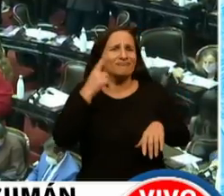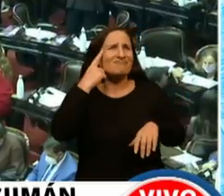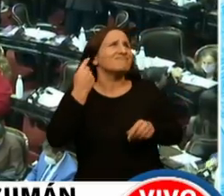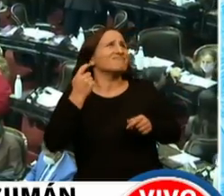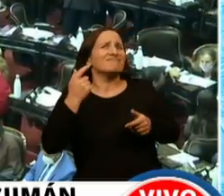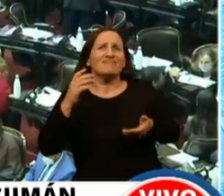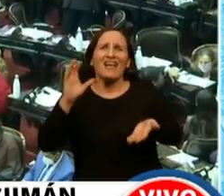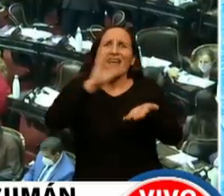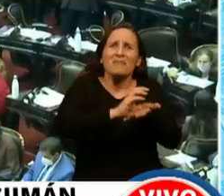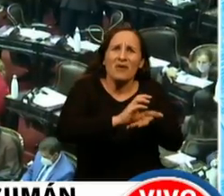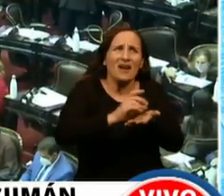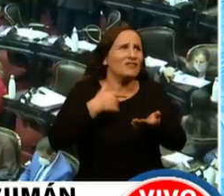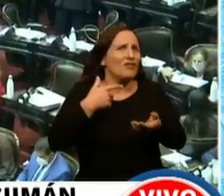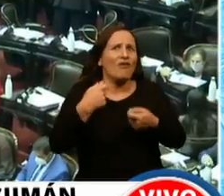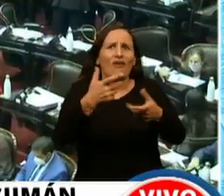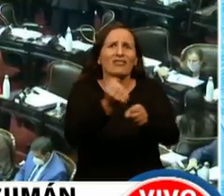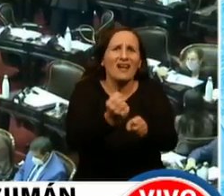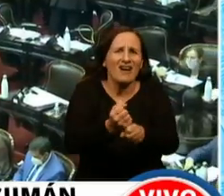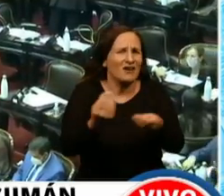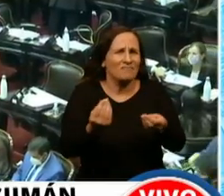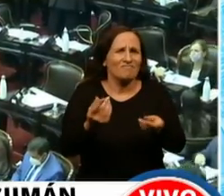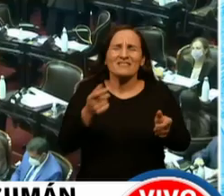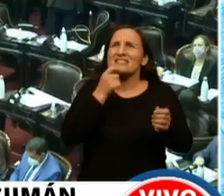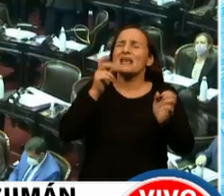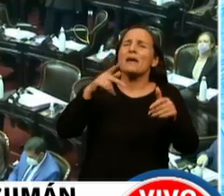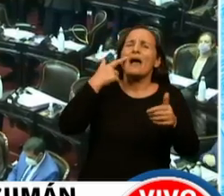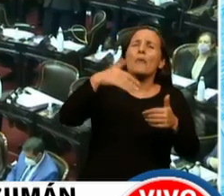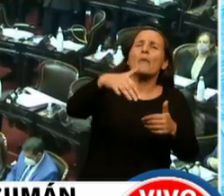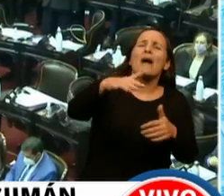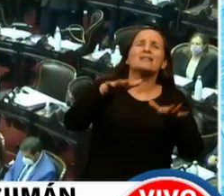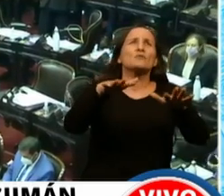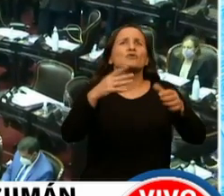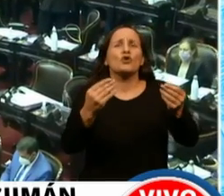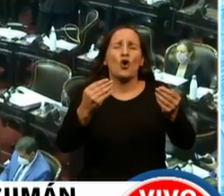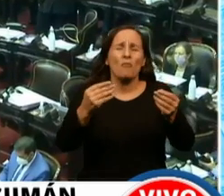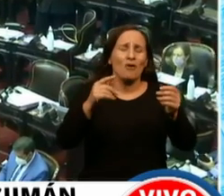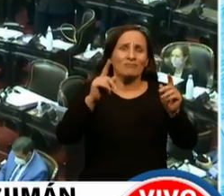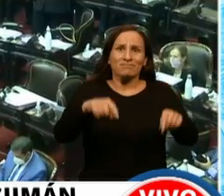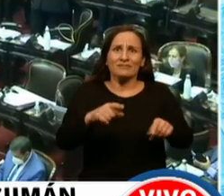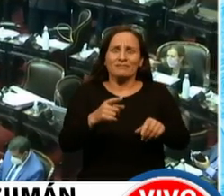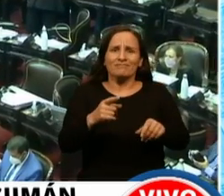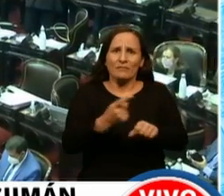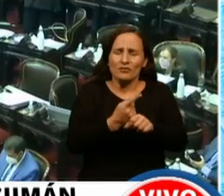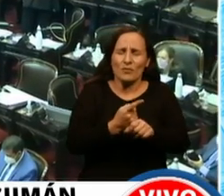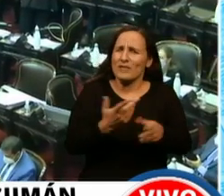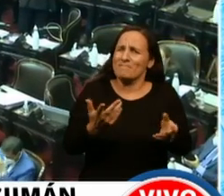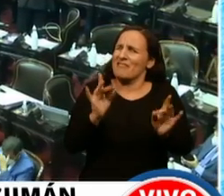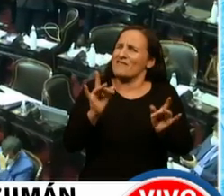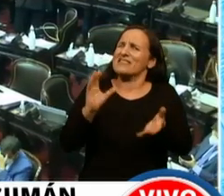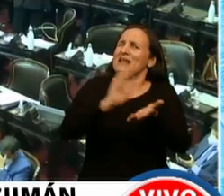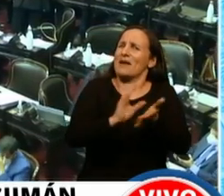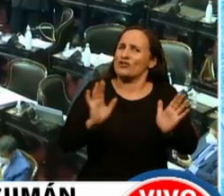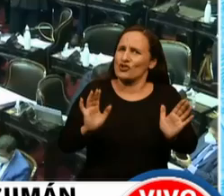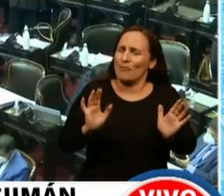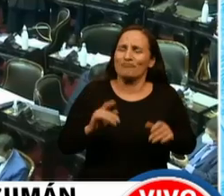quién va a querer generar empleos si no le damos previsibilidad presidente de la mayoría de los gobernadores que firmaron el consenso